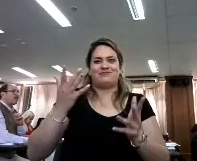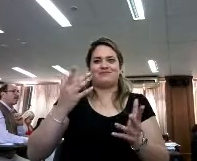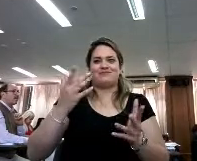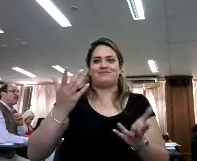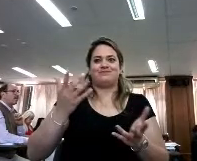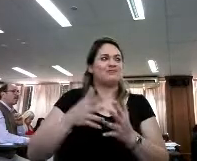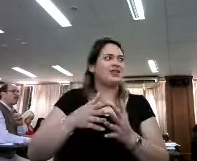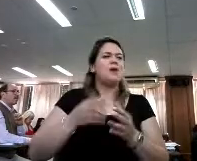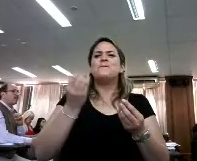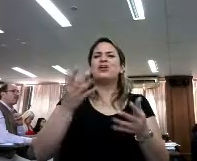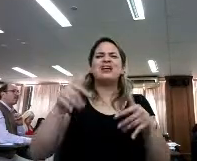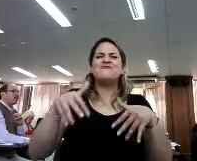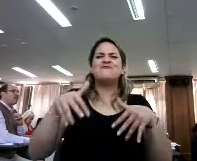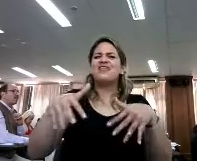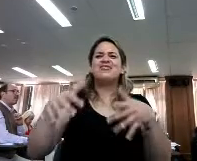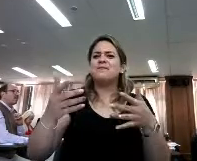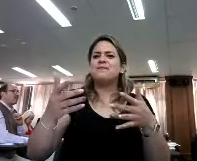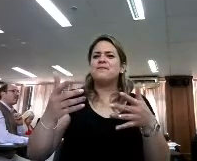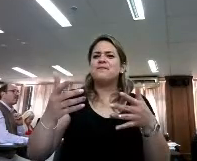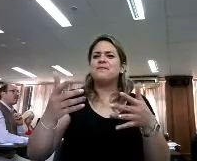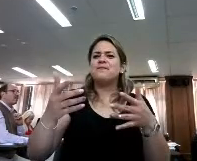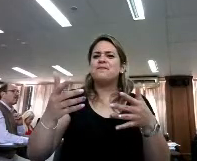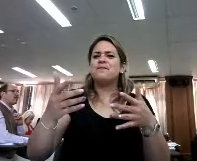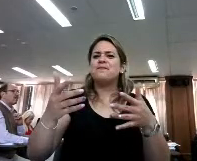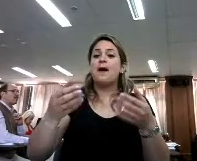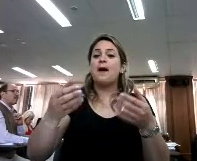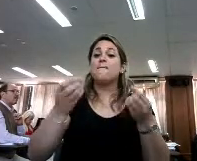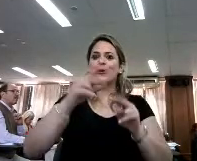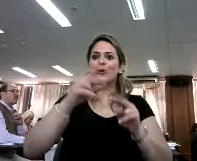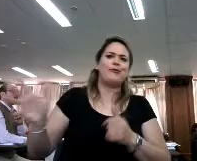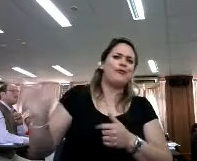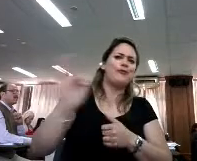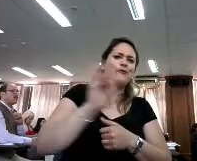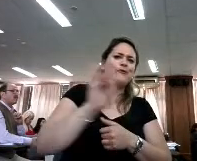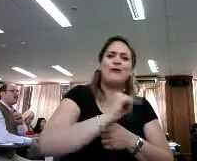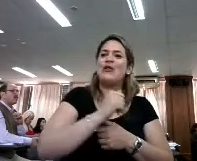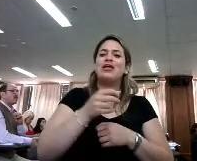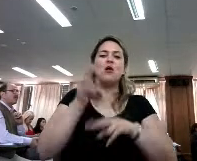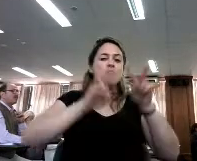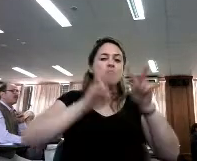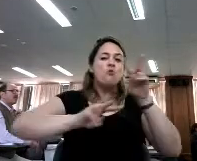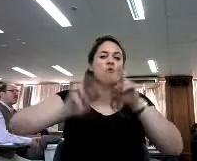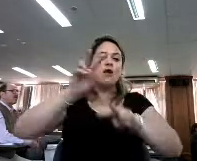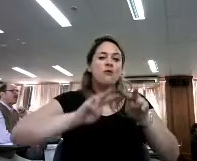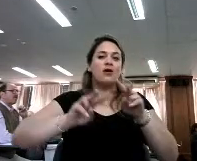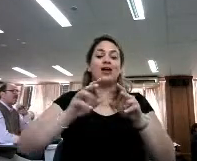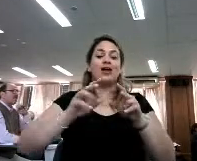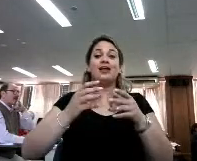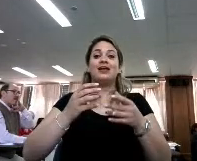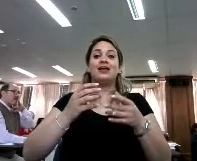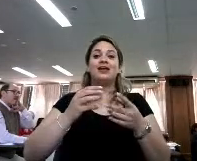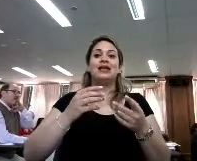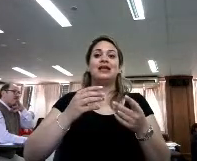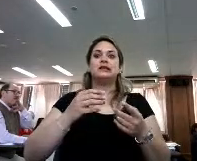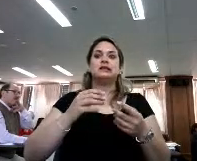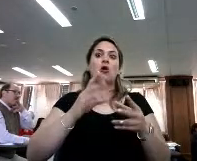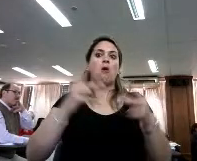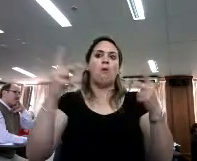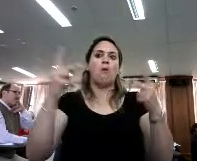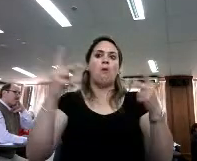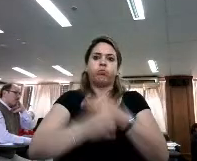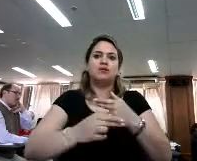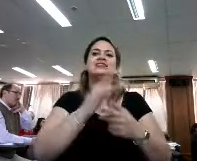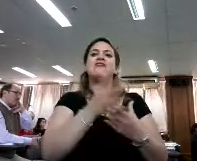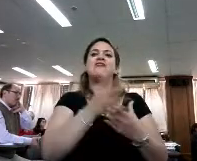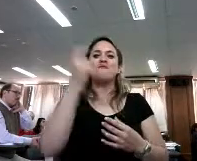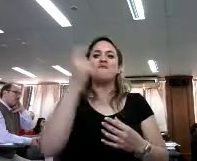¿Por qué es un fantasma? Porque precisamente están buscando todos los días cómo cortar esa